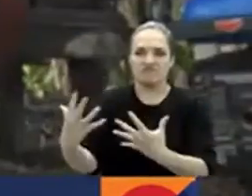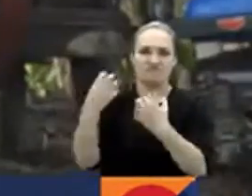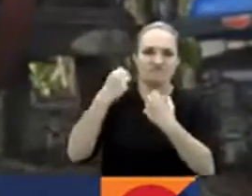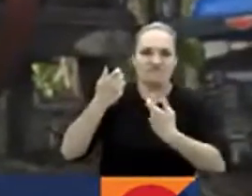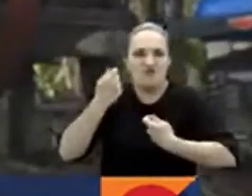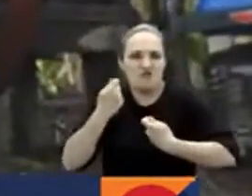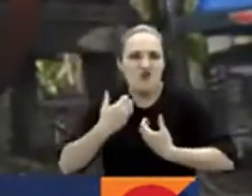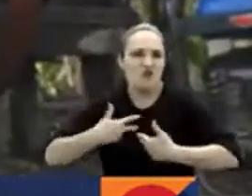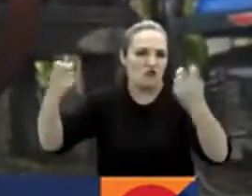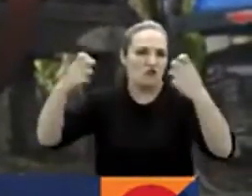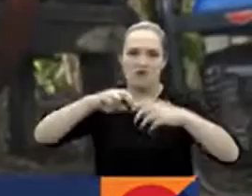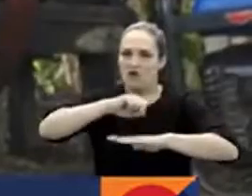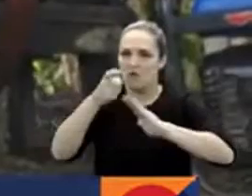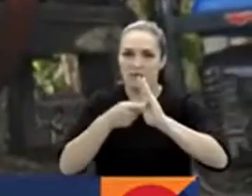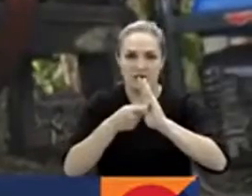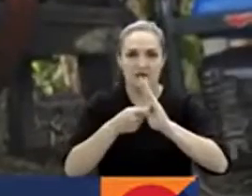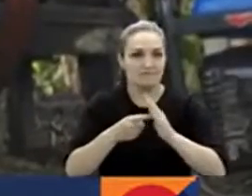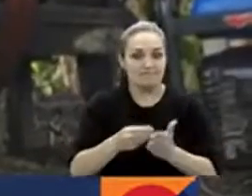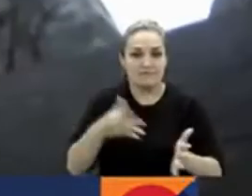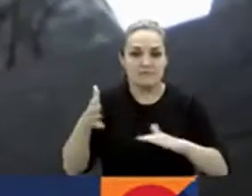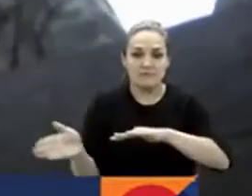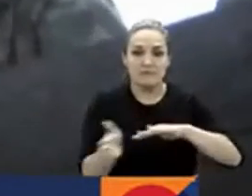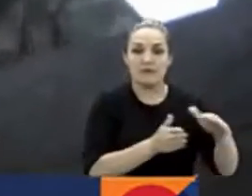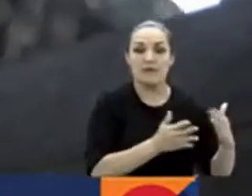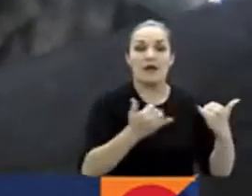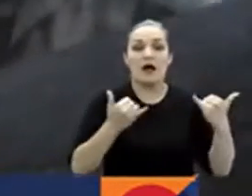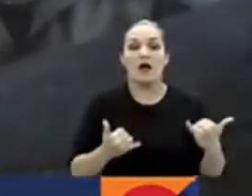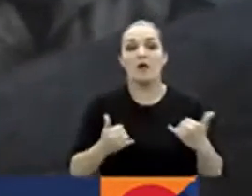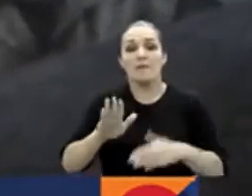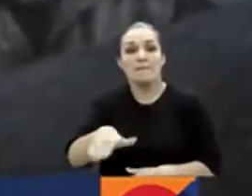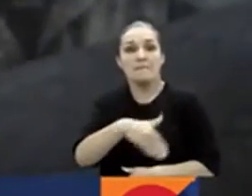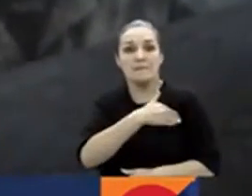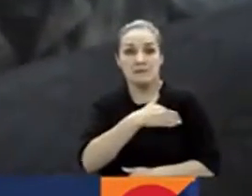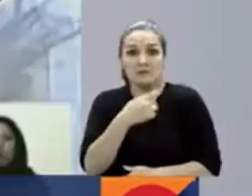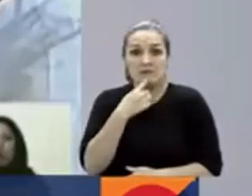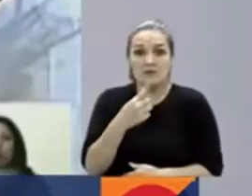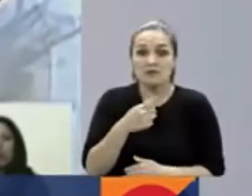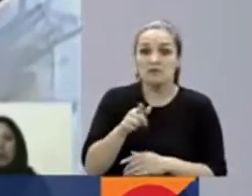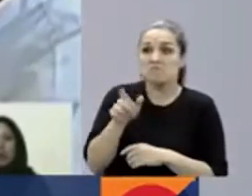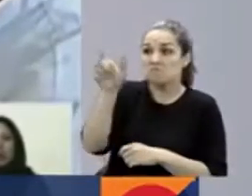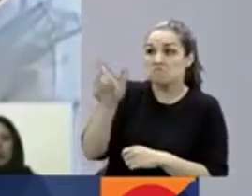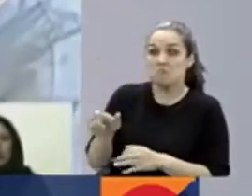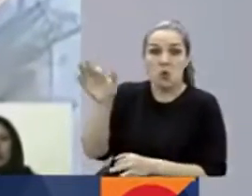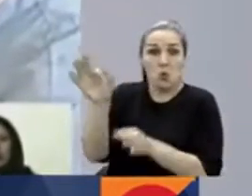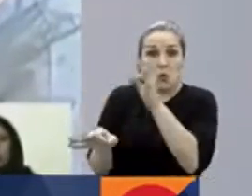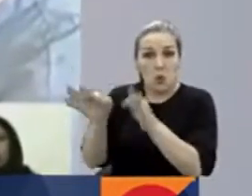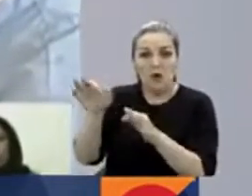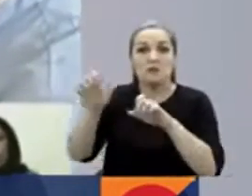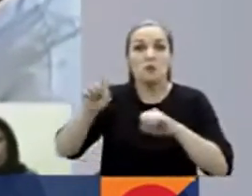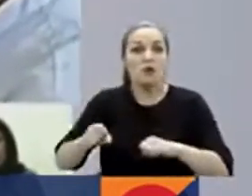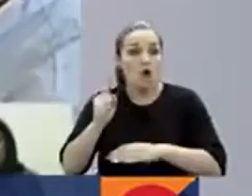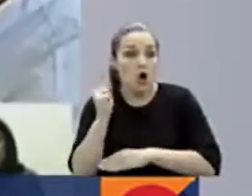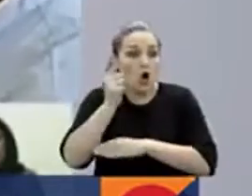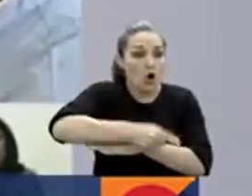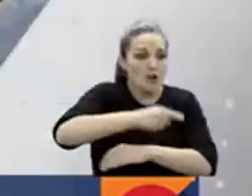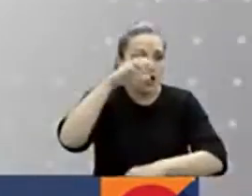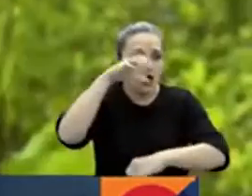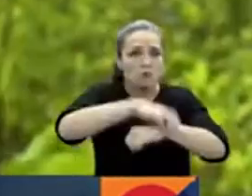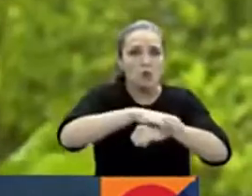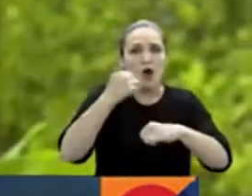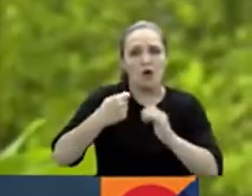dice que presidente puede levantar órdenes de captura de integrantes de grupos ilegales para dialogar y lograr la paz